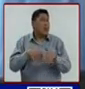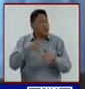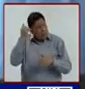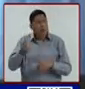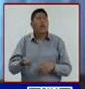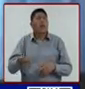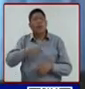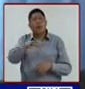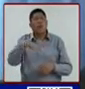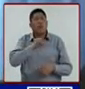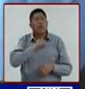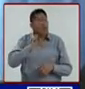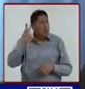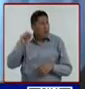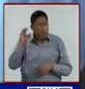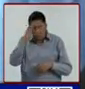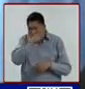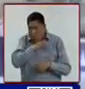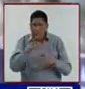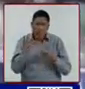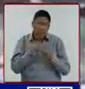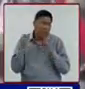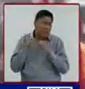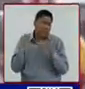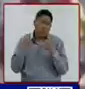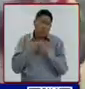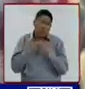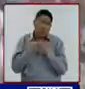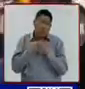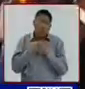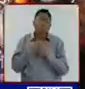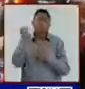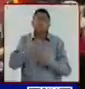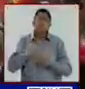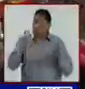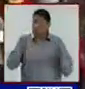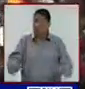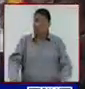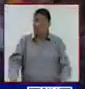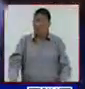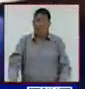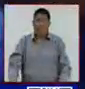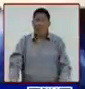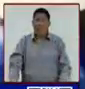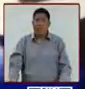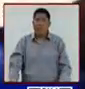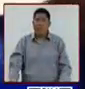tiene por qué llegar a ese sector. Nadie va a ir a buscar violencia. Nadie los va a ir a provocar.